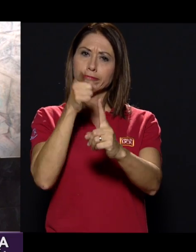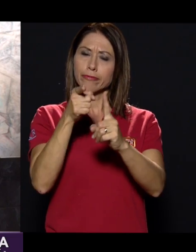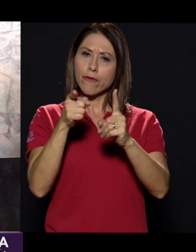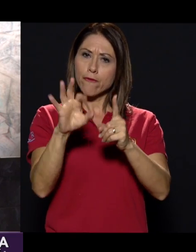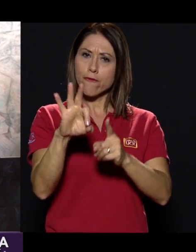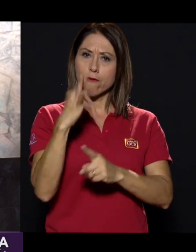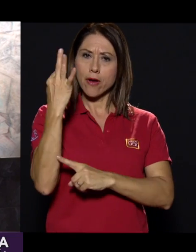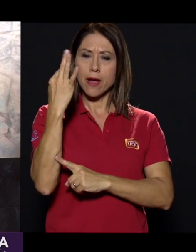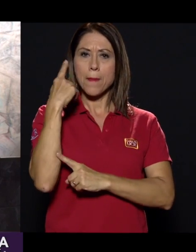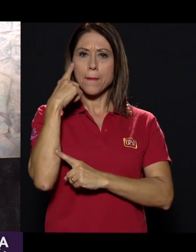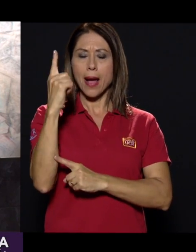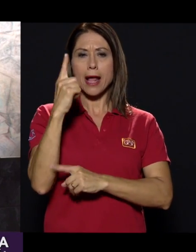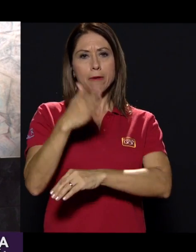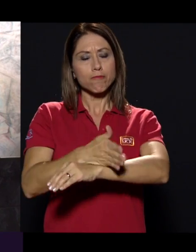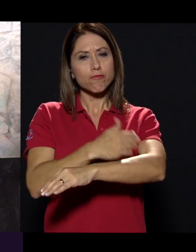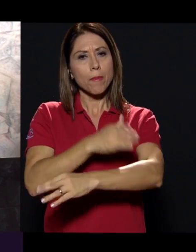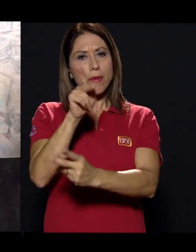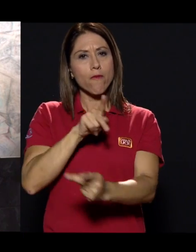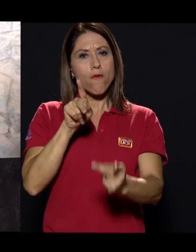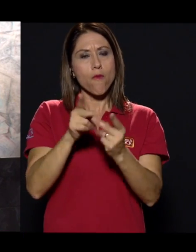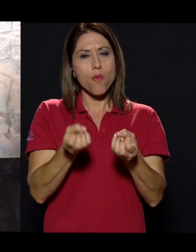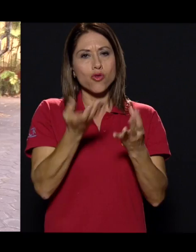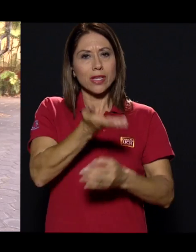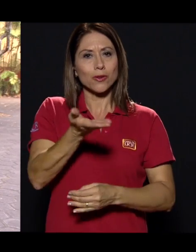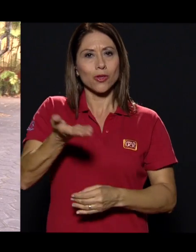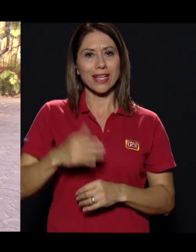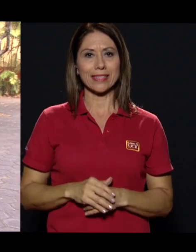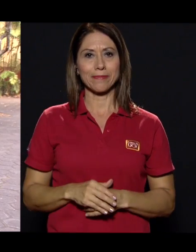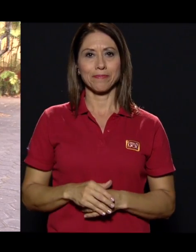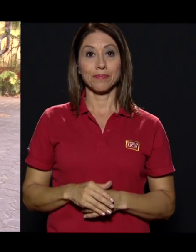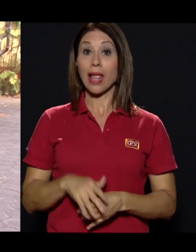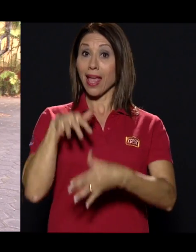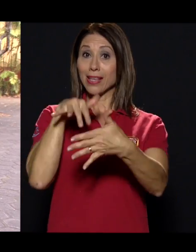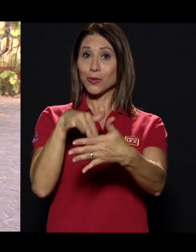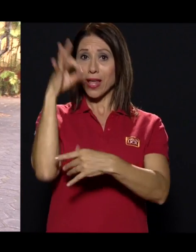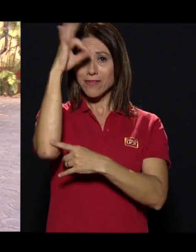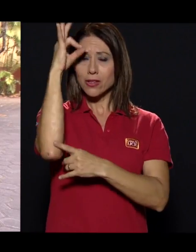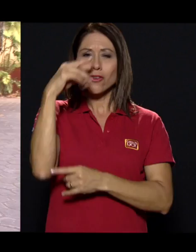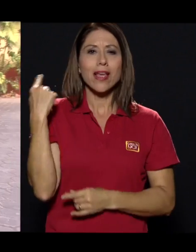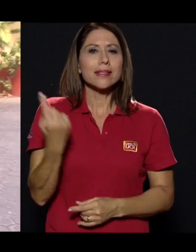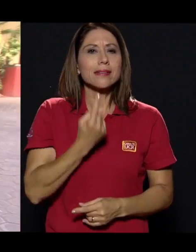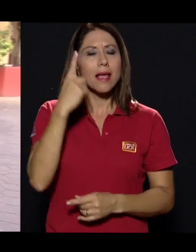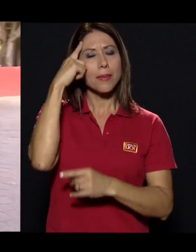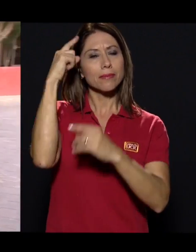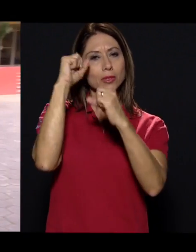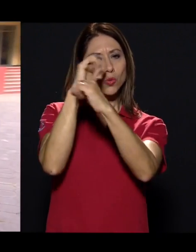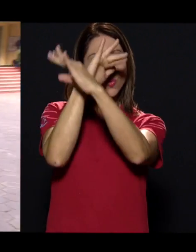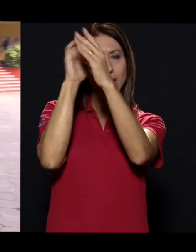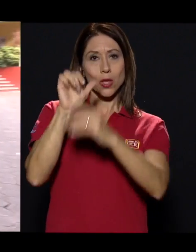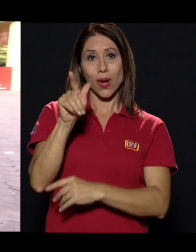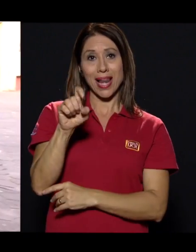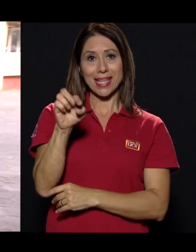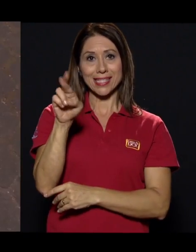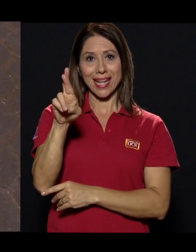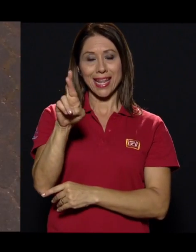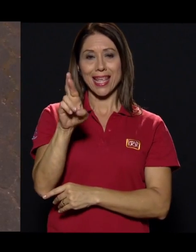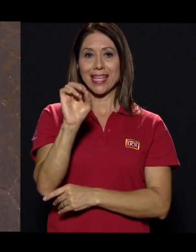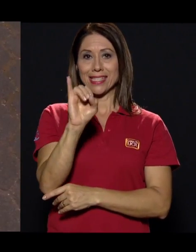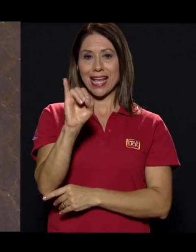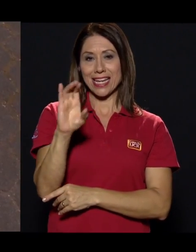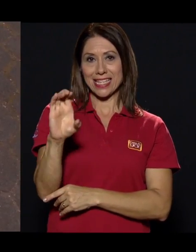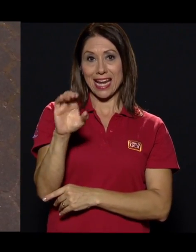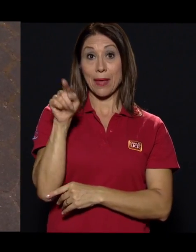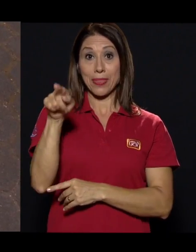vertiente para perfeccionarse en muchas cosas. Estudiar filosofía siempre fue el sueño de don Lester Izaguirre